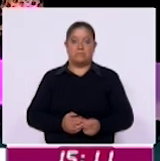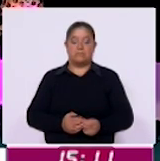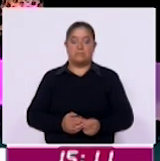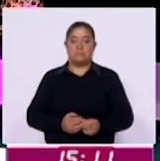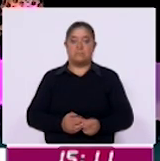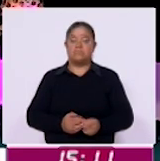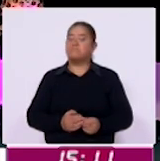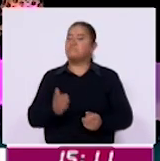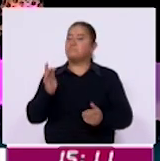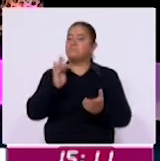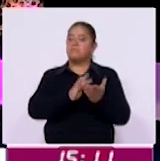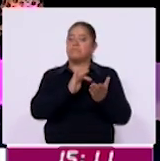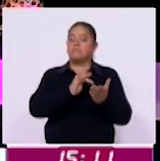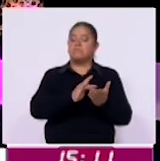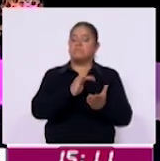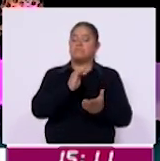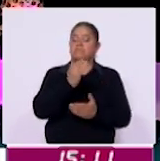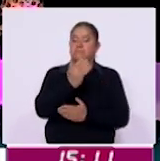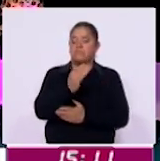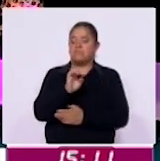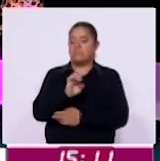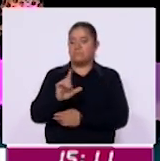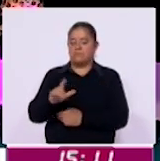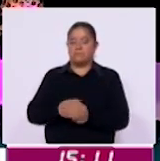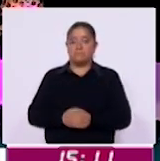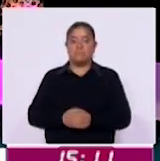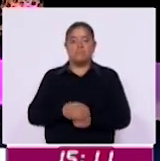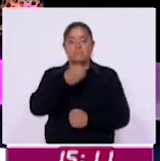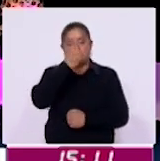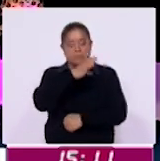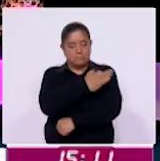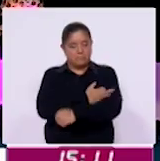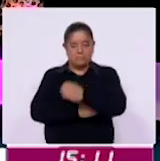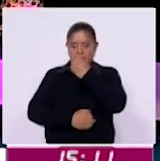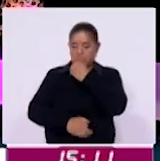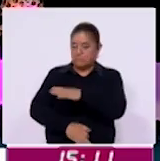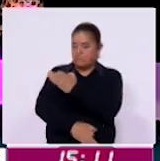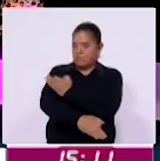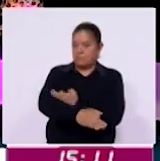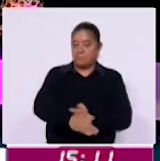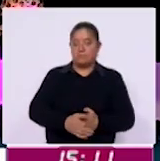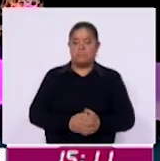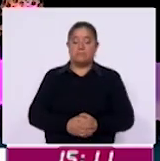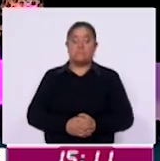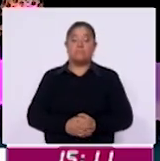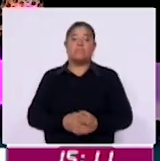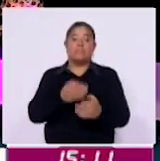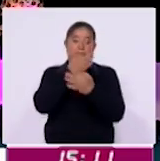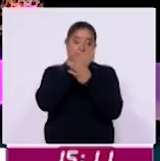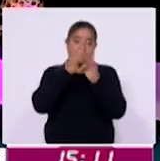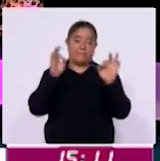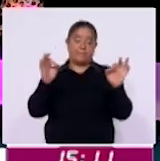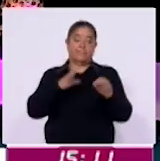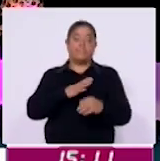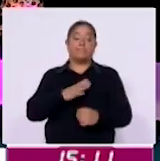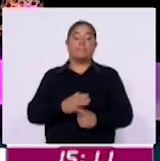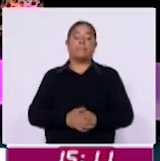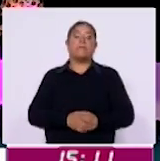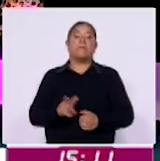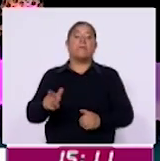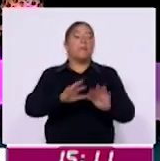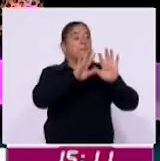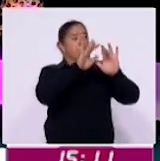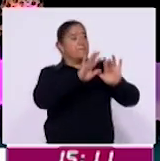Muchas gracias, Edith. Muy buena tarde. Bonita tarde también para ti. En más información, le comento que abren convocatoria